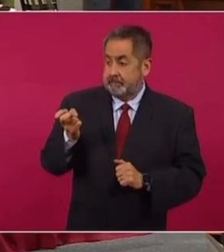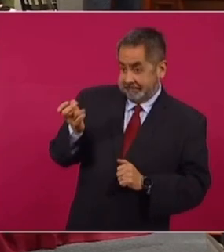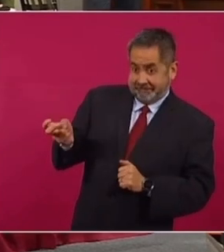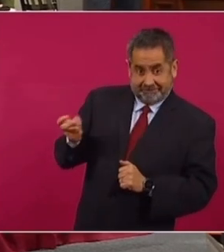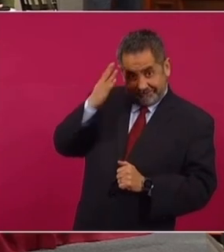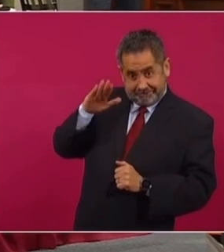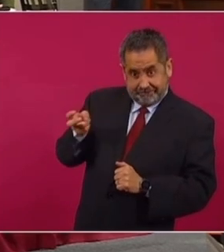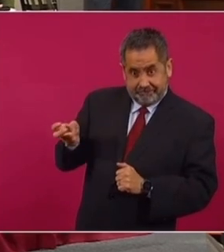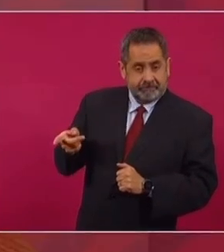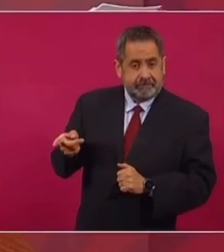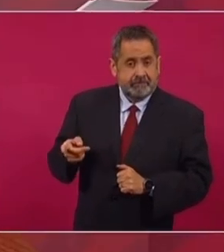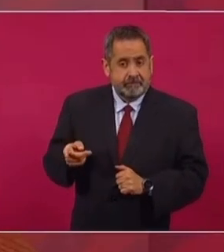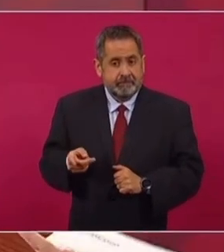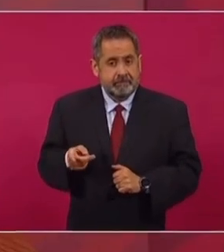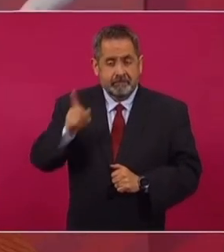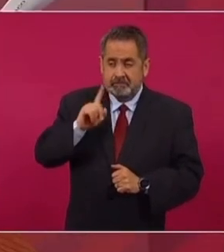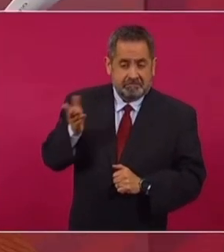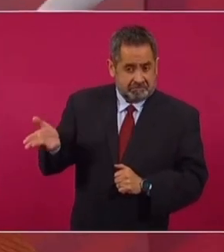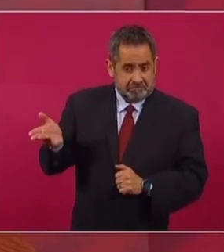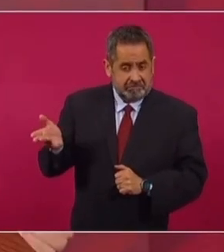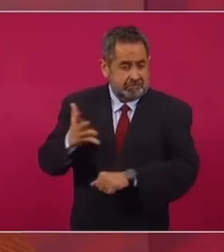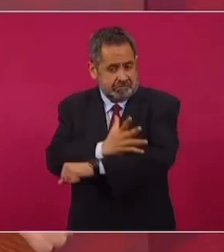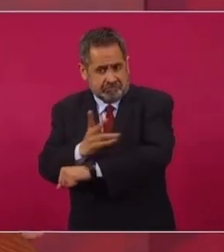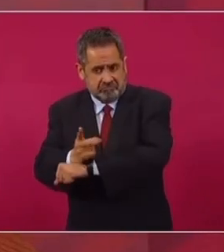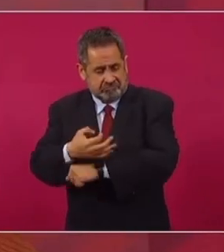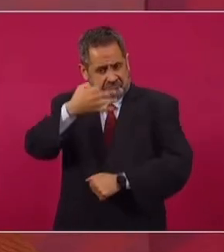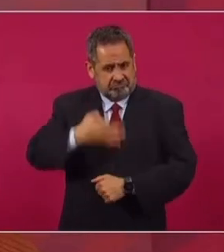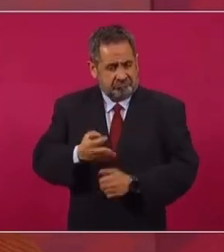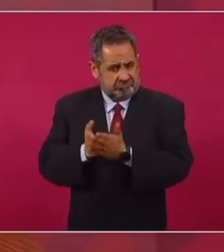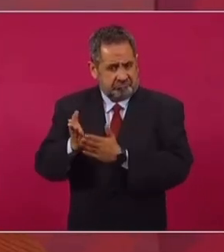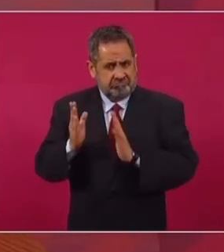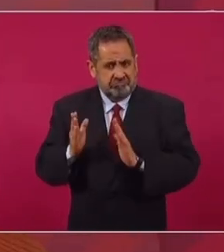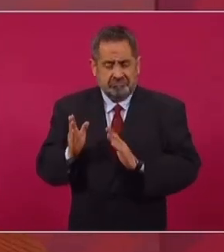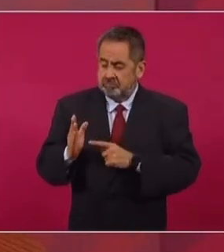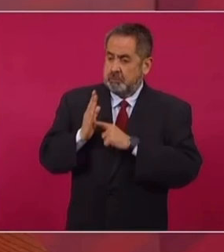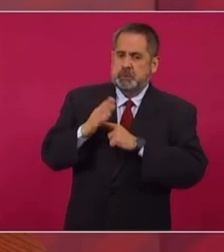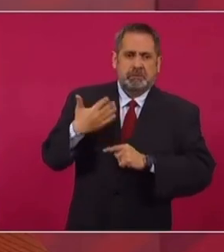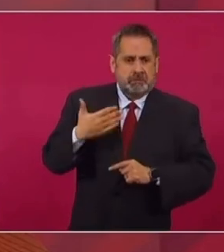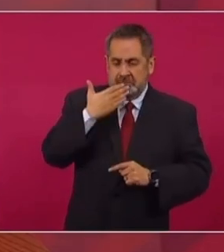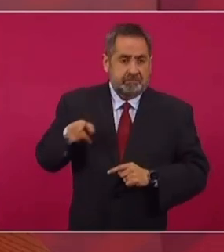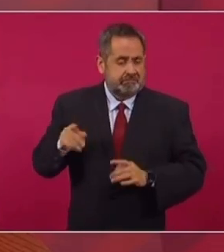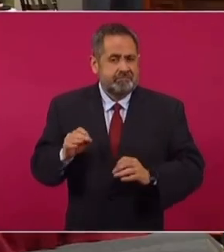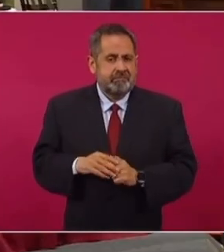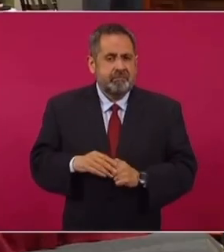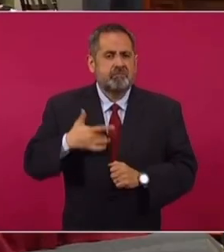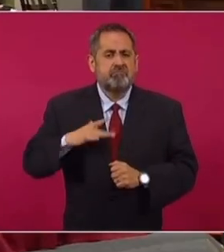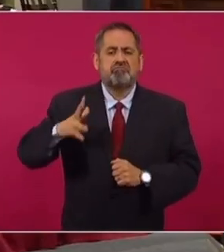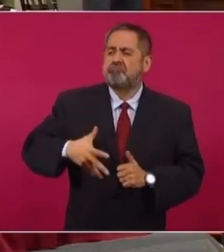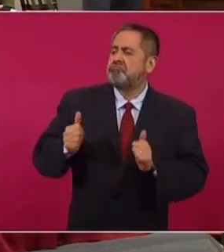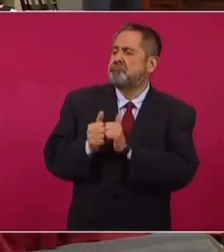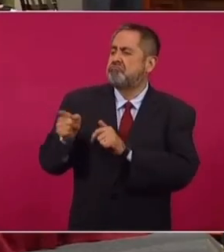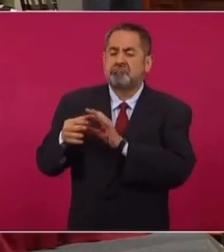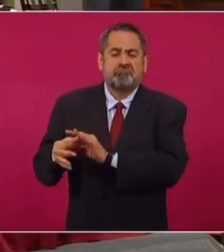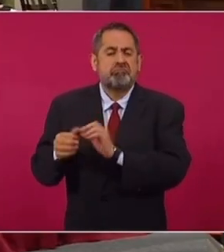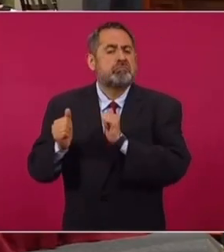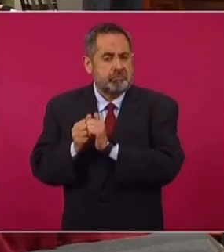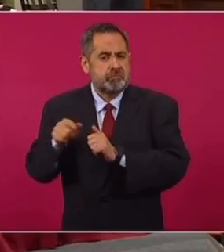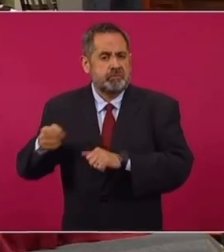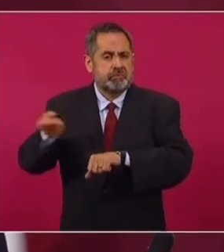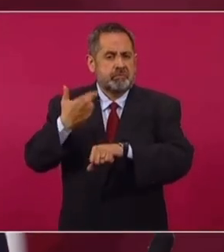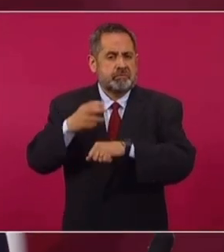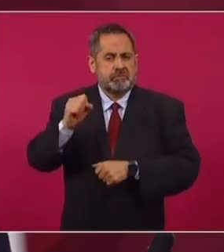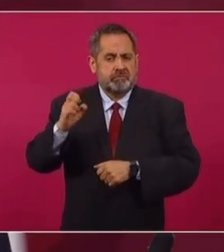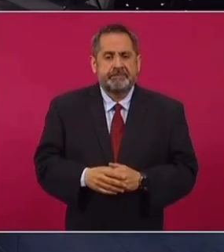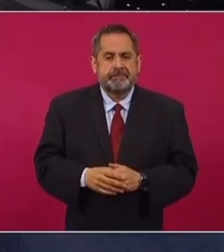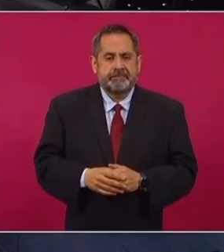señora, esta mujer es honesta, digna, es un ejemplo. Me siento orgulloso de que sea la